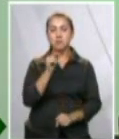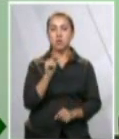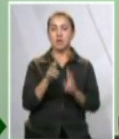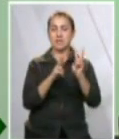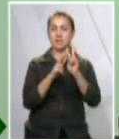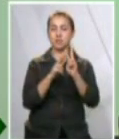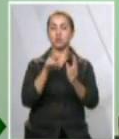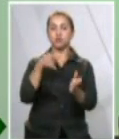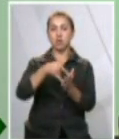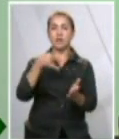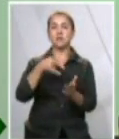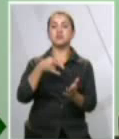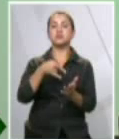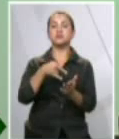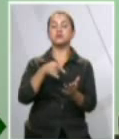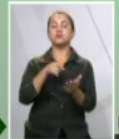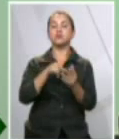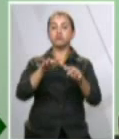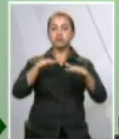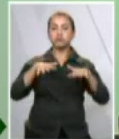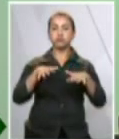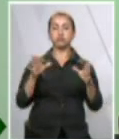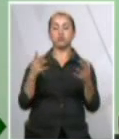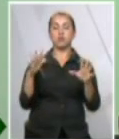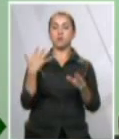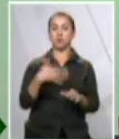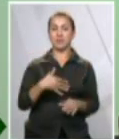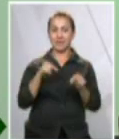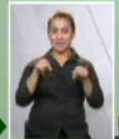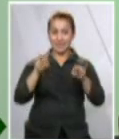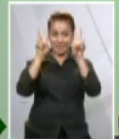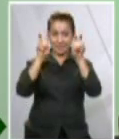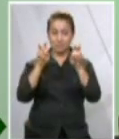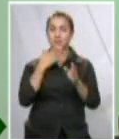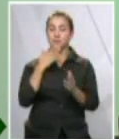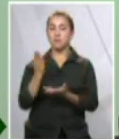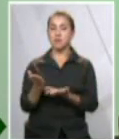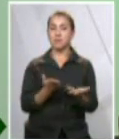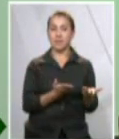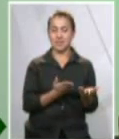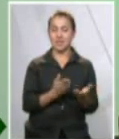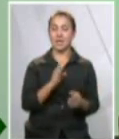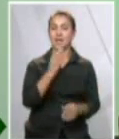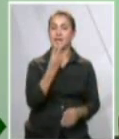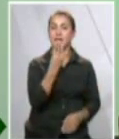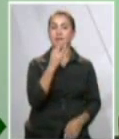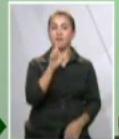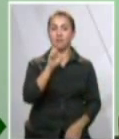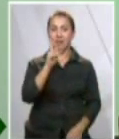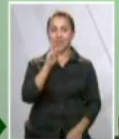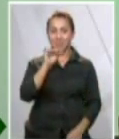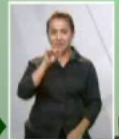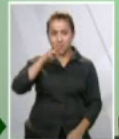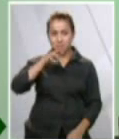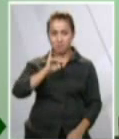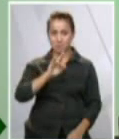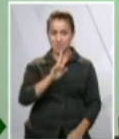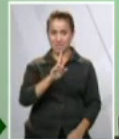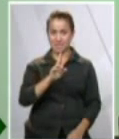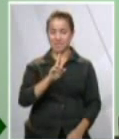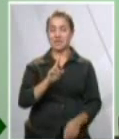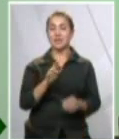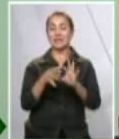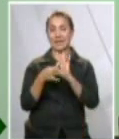hicieron un congreso muy importante sobre este tema. Y también le damos la bienvenida a Vladimir Silva. Gracias por estar con nosotros,